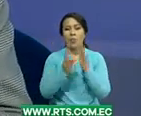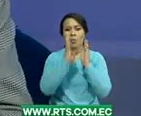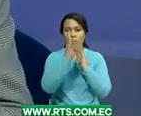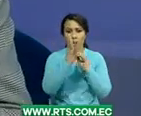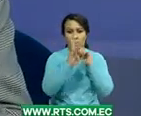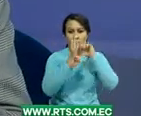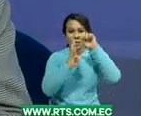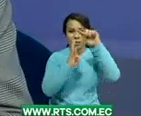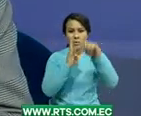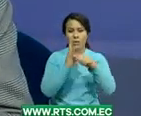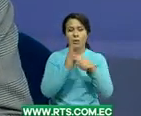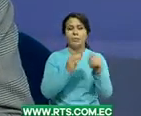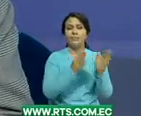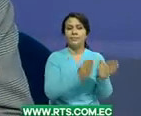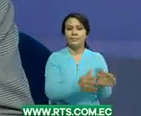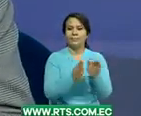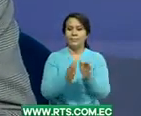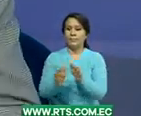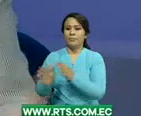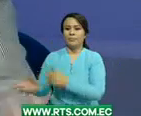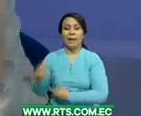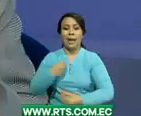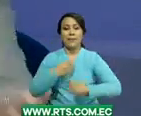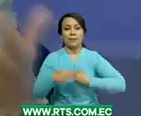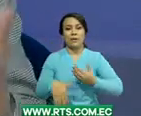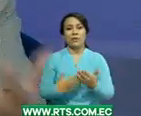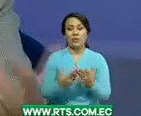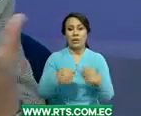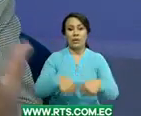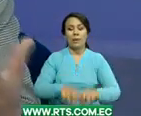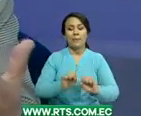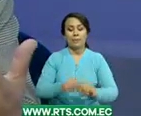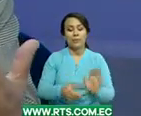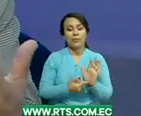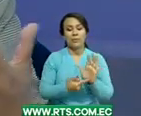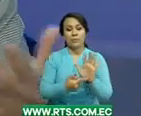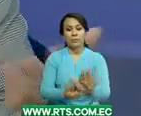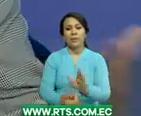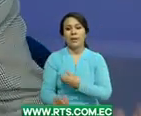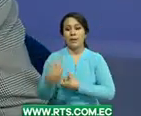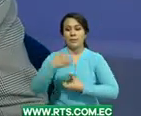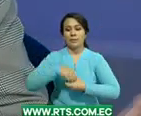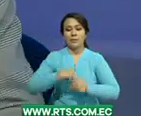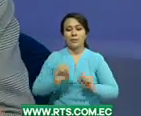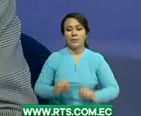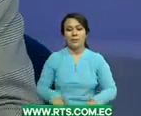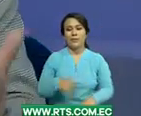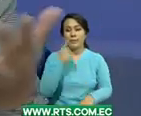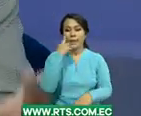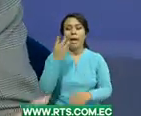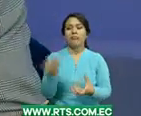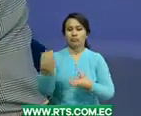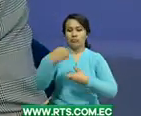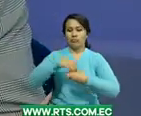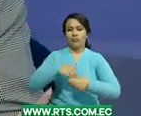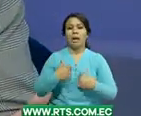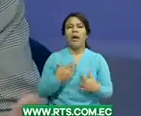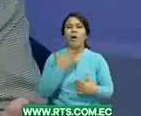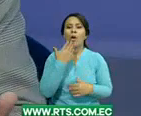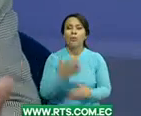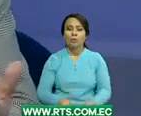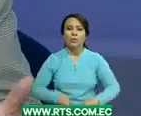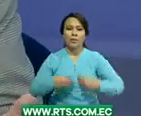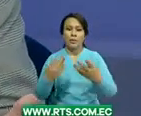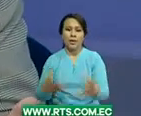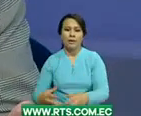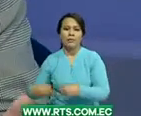La primera, que es la nueva plataforma del sistema, que me pueda receptar la cantidad de cámaras que se puedan ir incorporando. ¿Cuántas se reincorporarían?